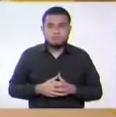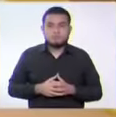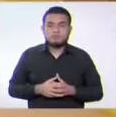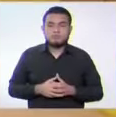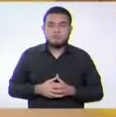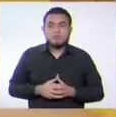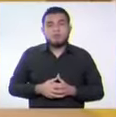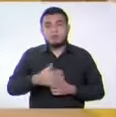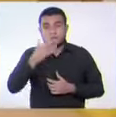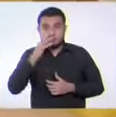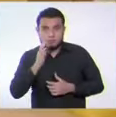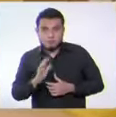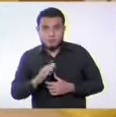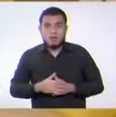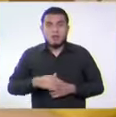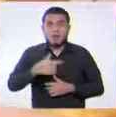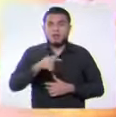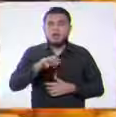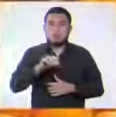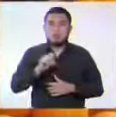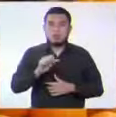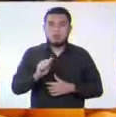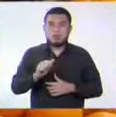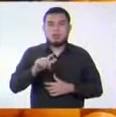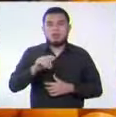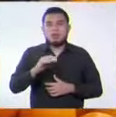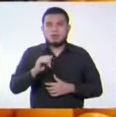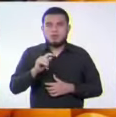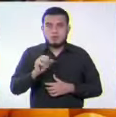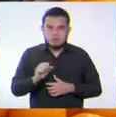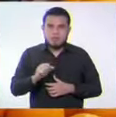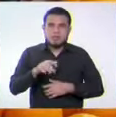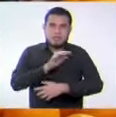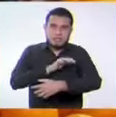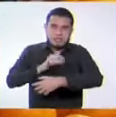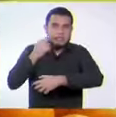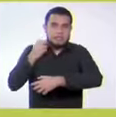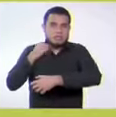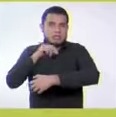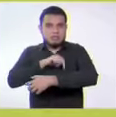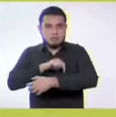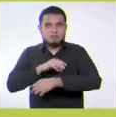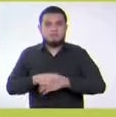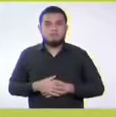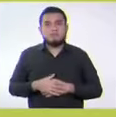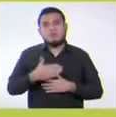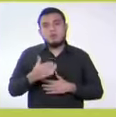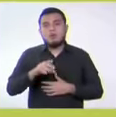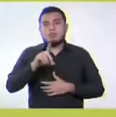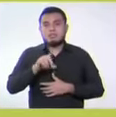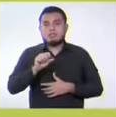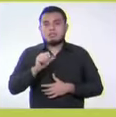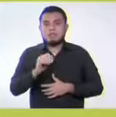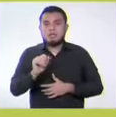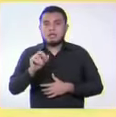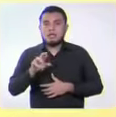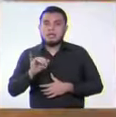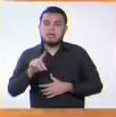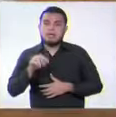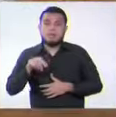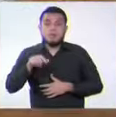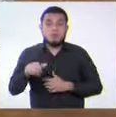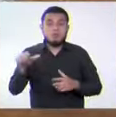Por ejemplo, la glucosa, la galactosa y la fructosa. En cambio, un disacárido es una sustancia que